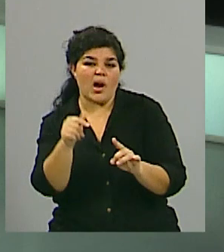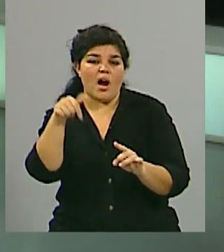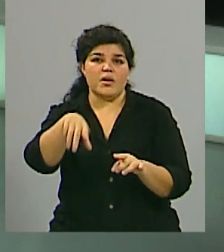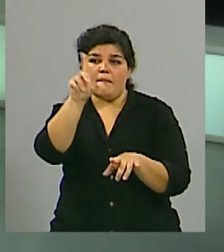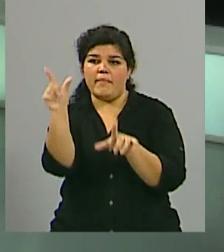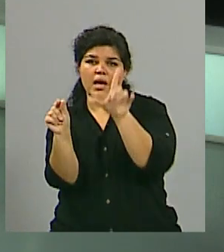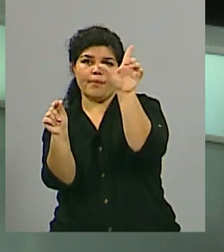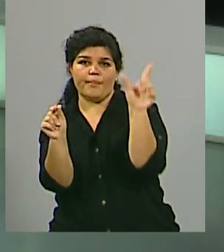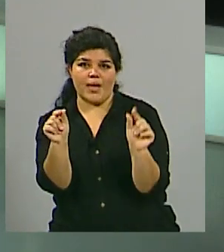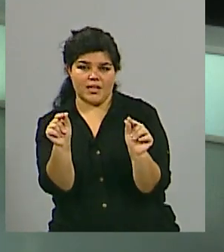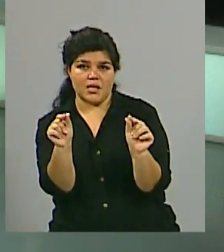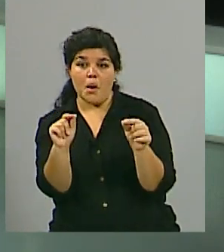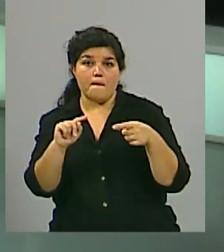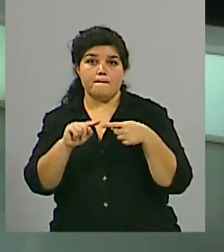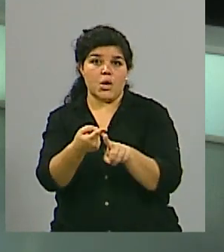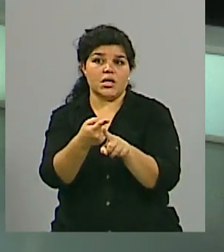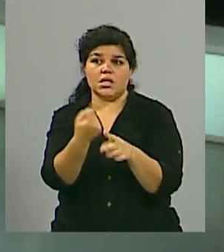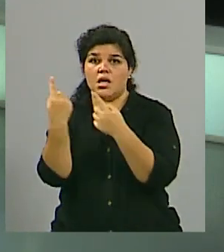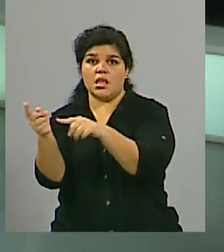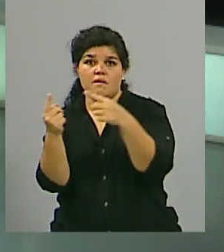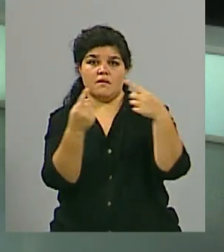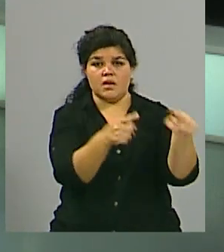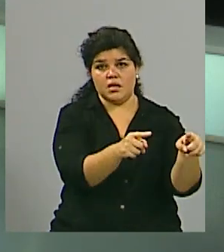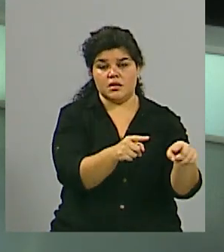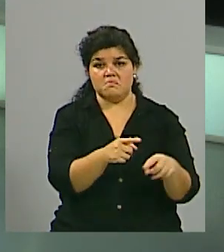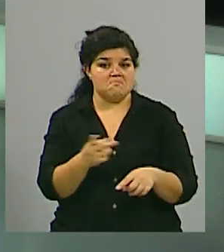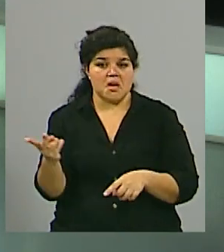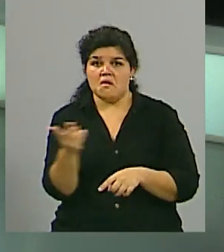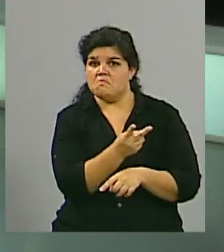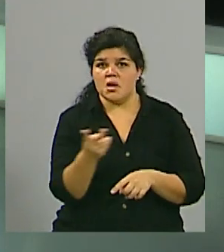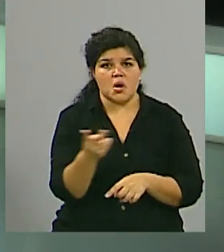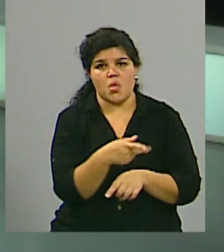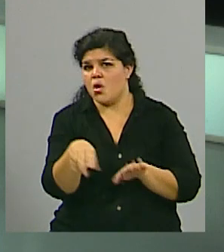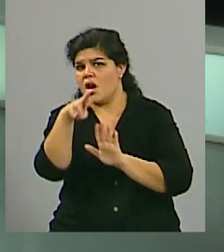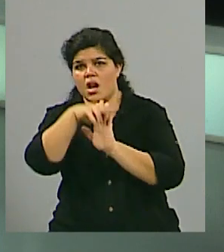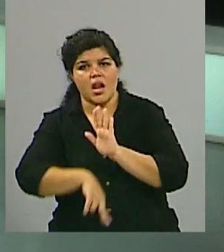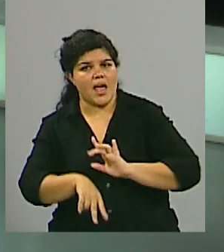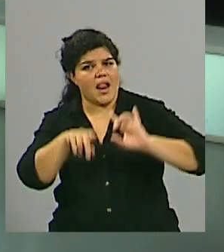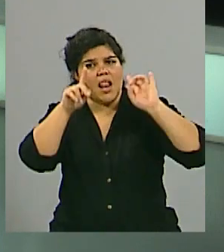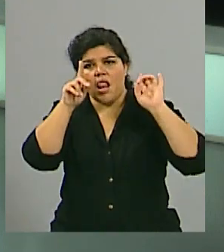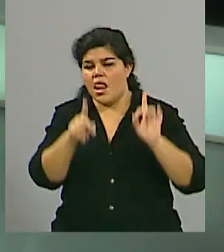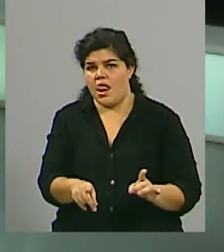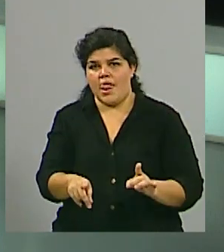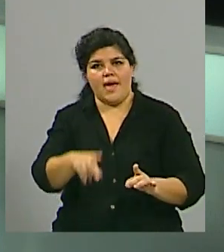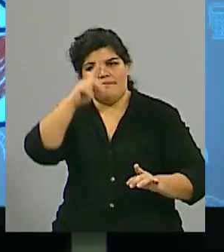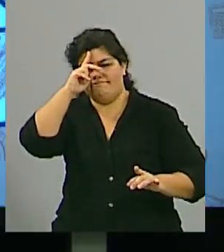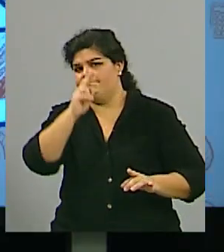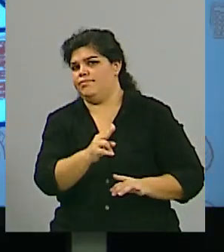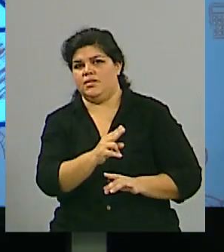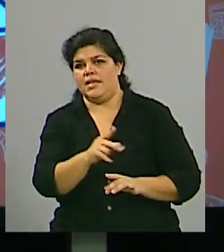tienen régimen político diferente, pero que están peleando en las mismas guerras con las mismas reglas. Y eso es algo que China lo ha dejado muy